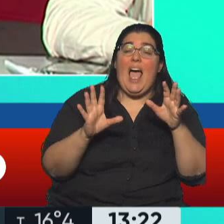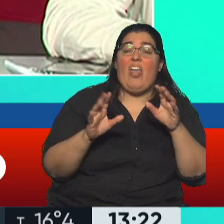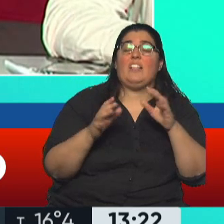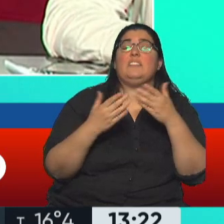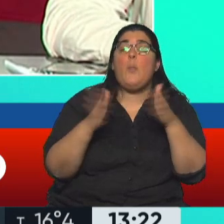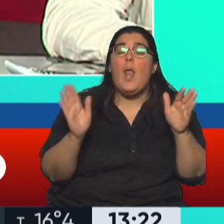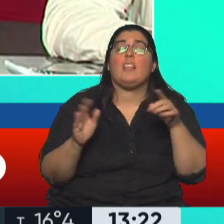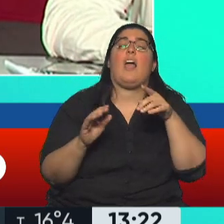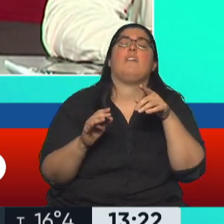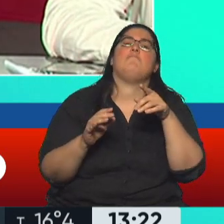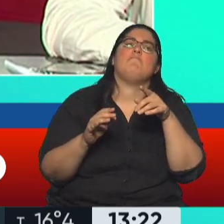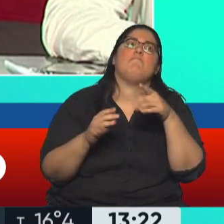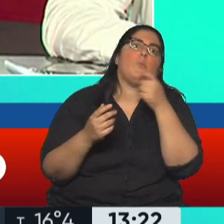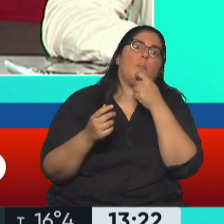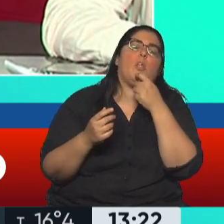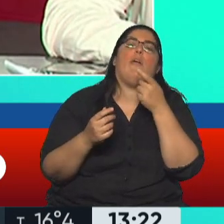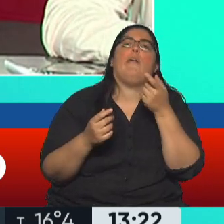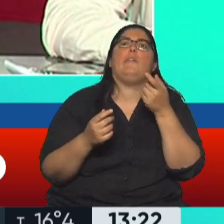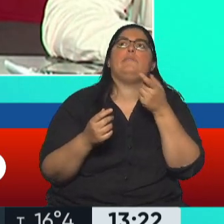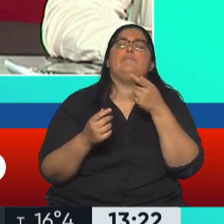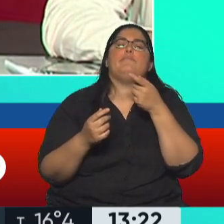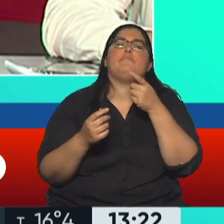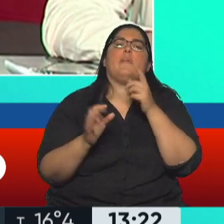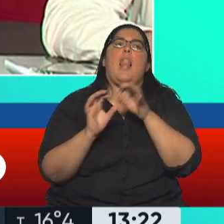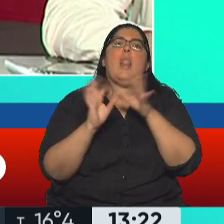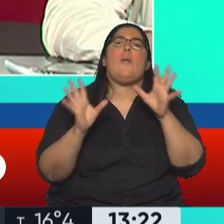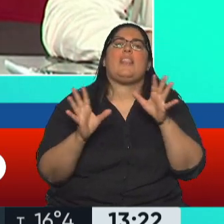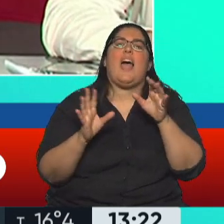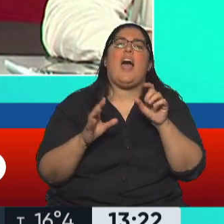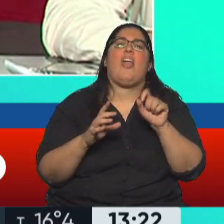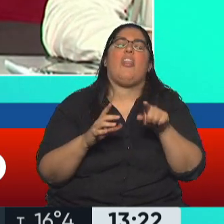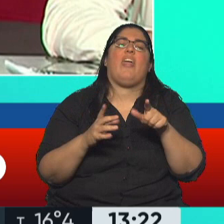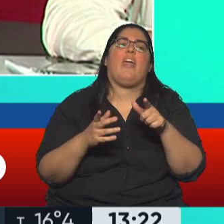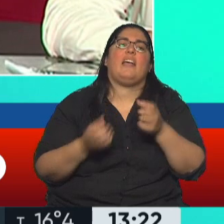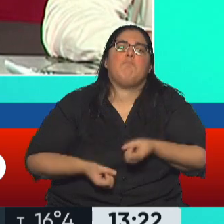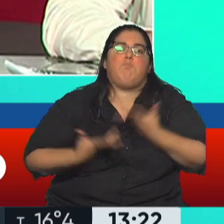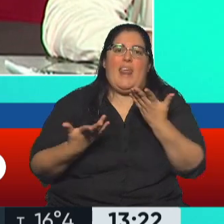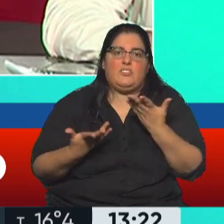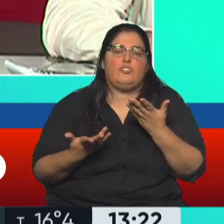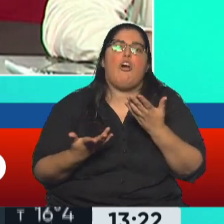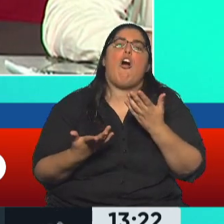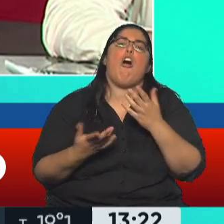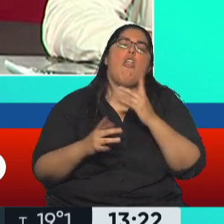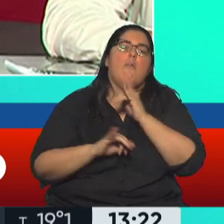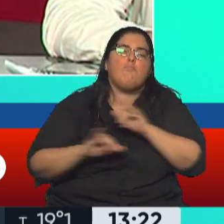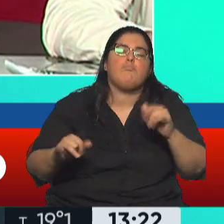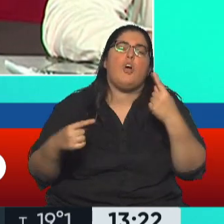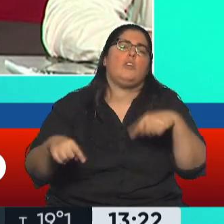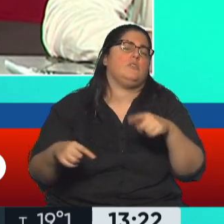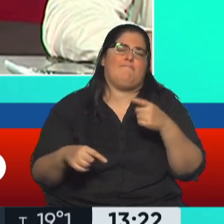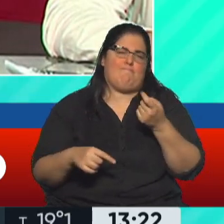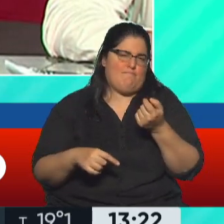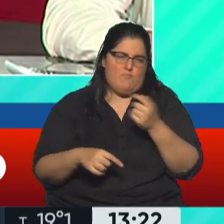democráticas, digamos que, por ejemplo, su entendimiento de lo que es la libertad de expresión es muy pobre, porque él cree